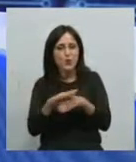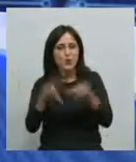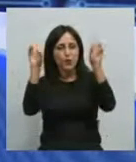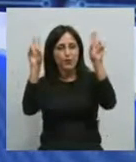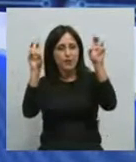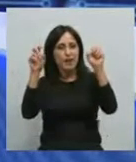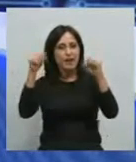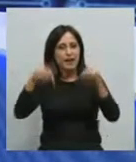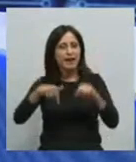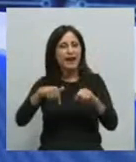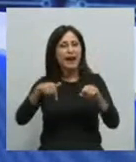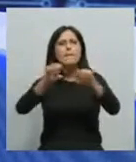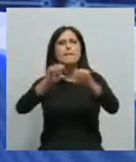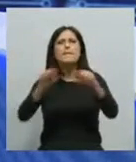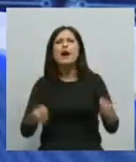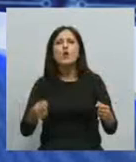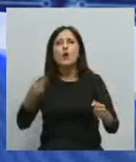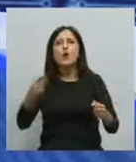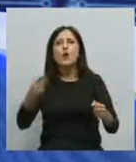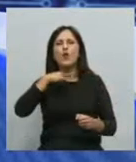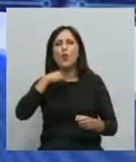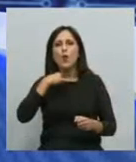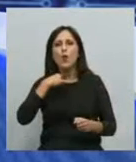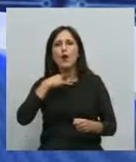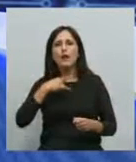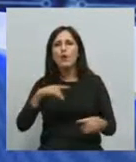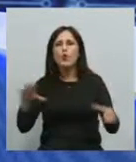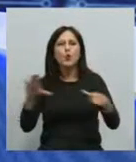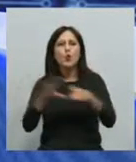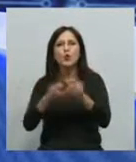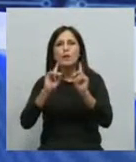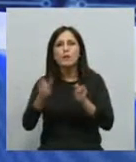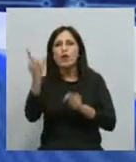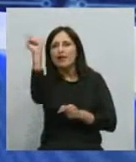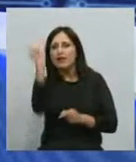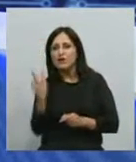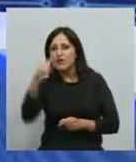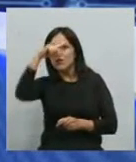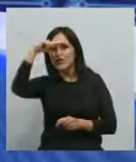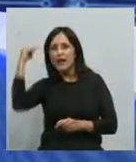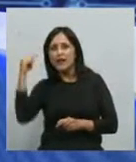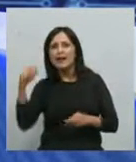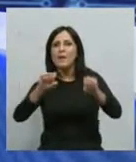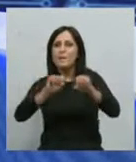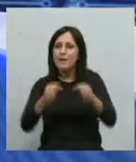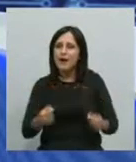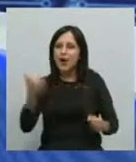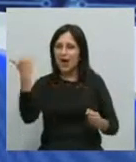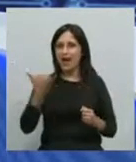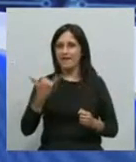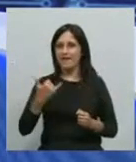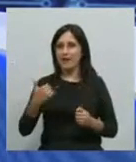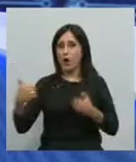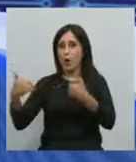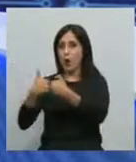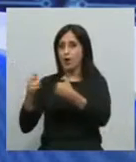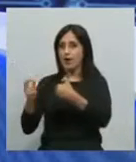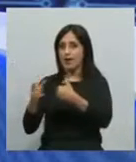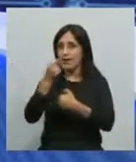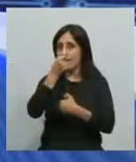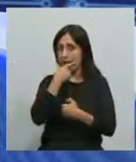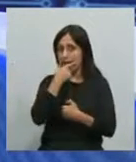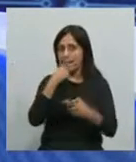en jujuy la medida de fuerza nacional decíamos el primer paro nacional a la gestión del presidente mauricio macri bueno compartimos algunas